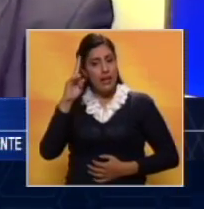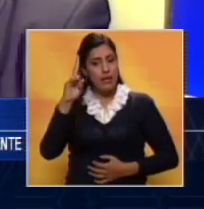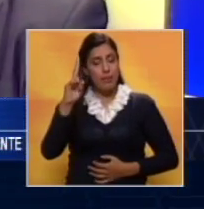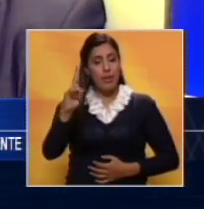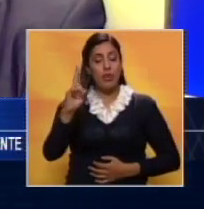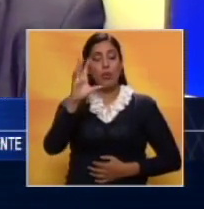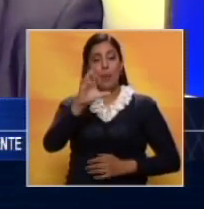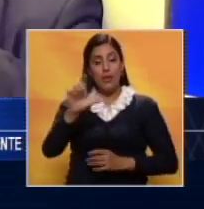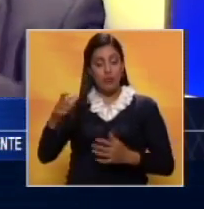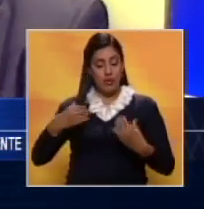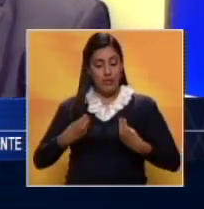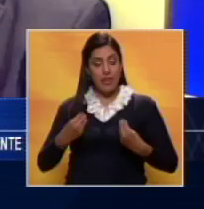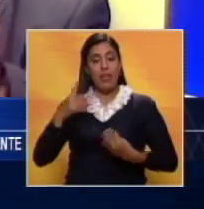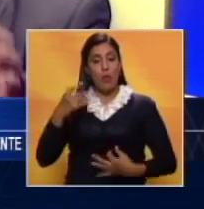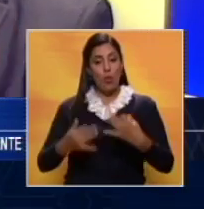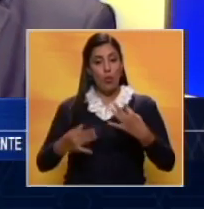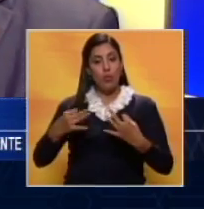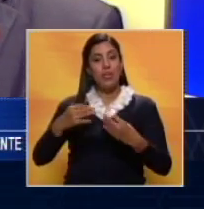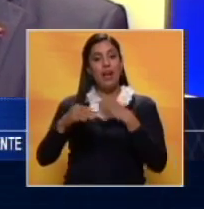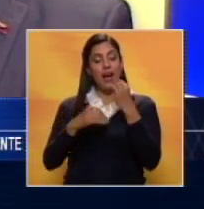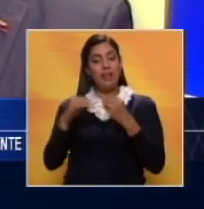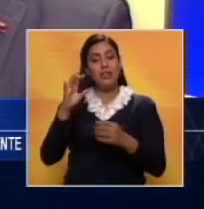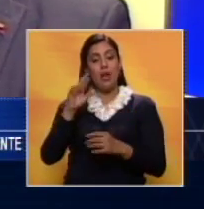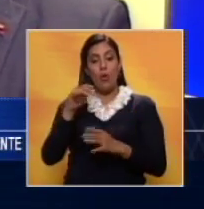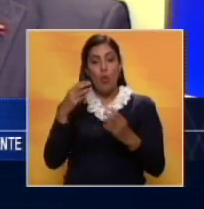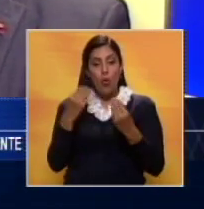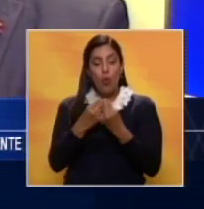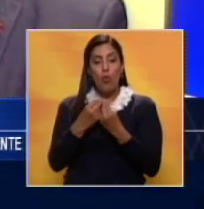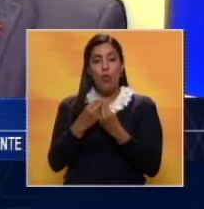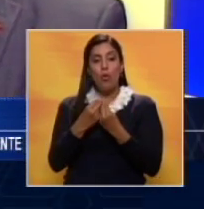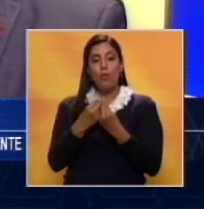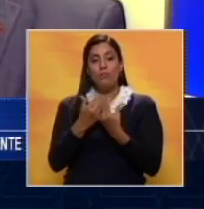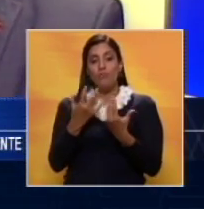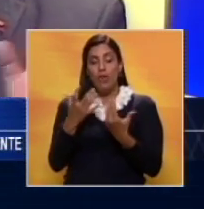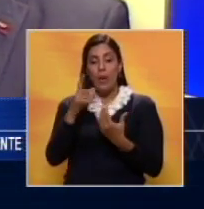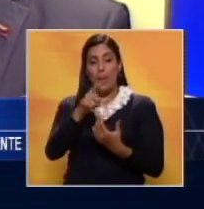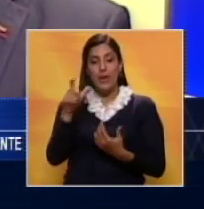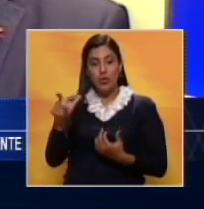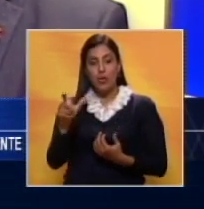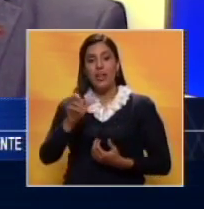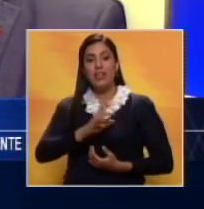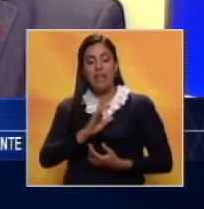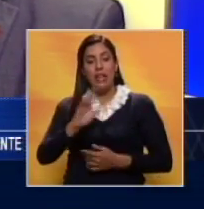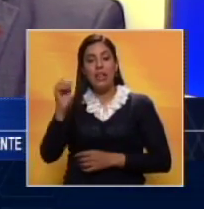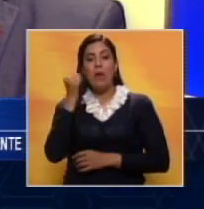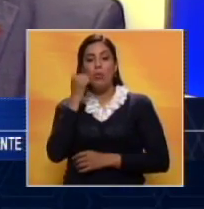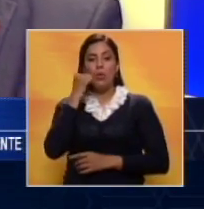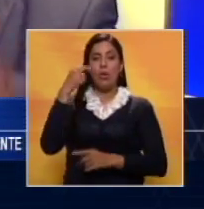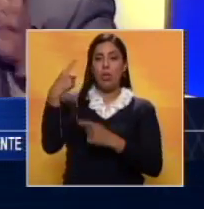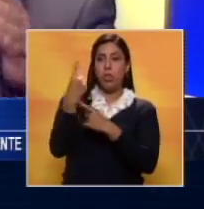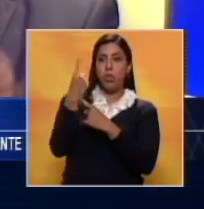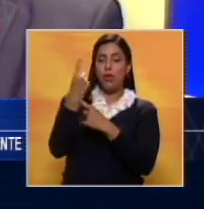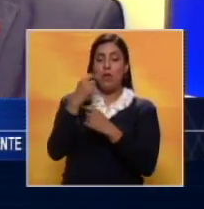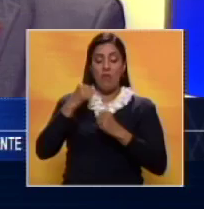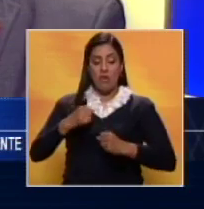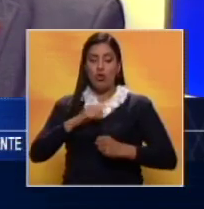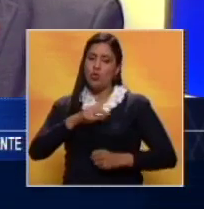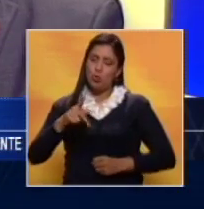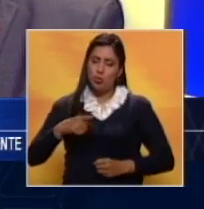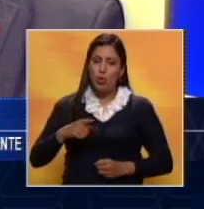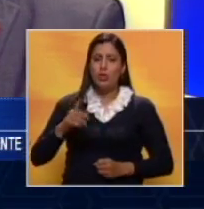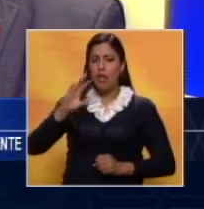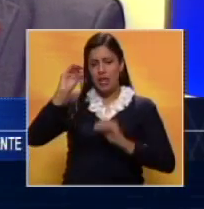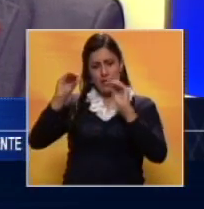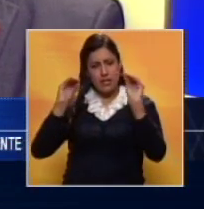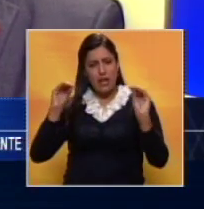respeto hacia la vida y la justicia y la aplicación de la justicia con estos funcionarios que se excedan de la fuerza. Y nosotros siempre